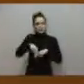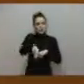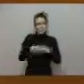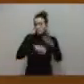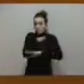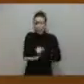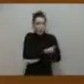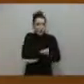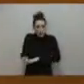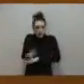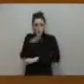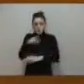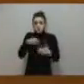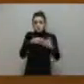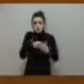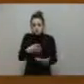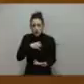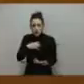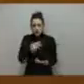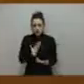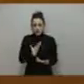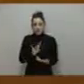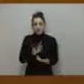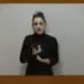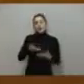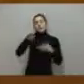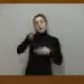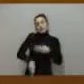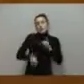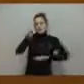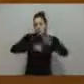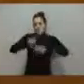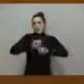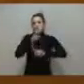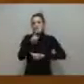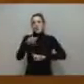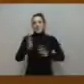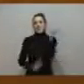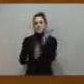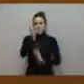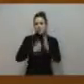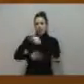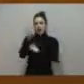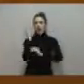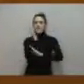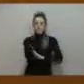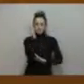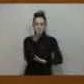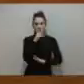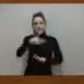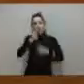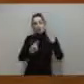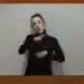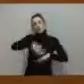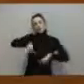en muchas zonas. luego, además, tenemos las consecuencias del incendio. Hay tramos muy grandes, como con Arangas, en la que pasa el